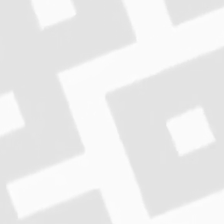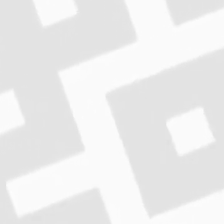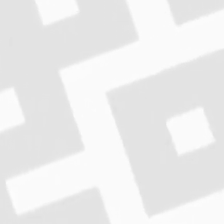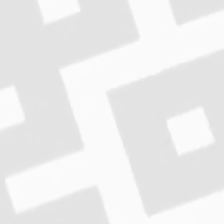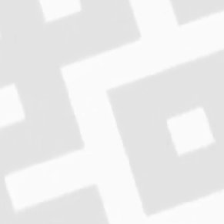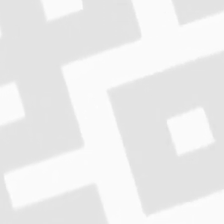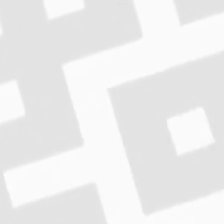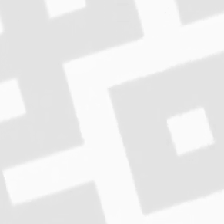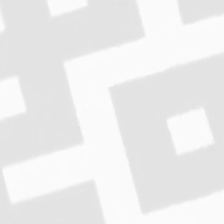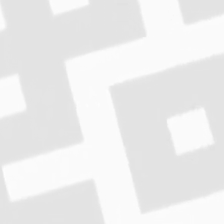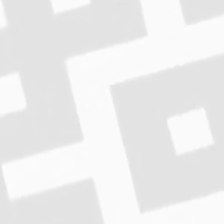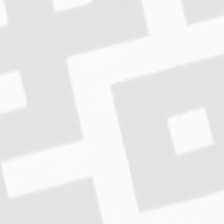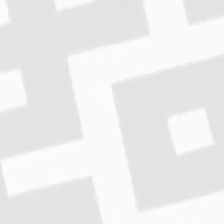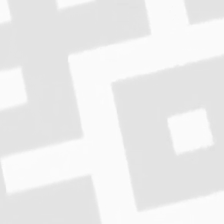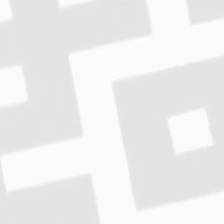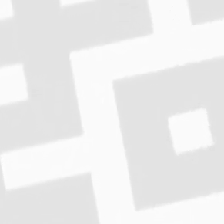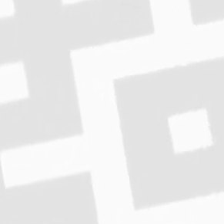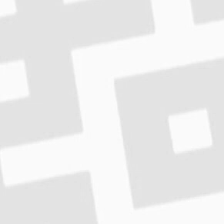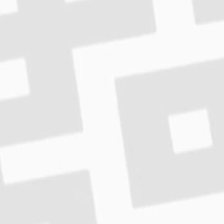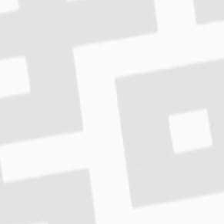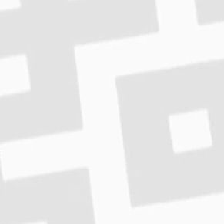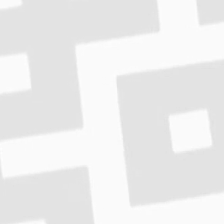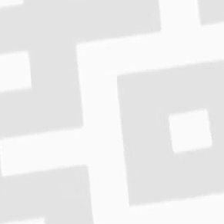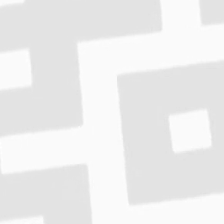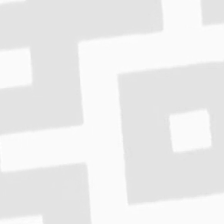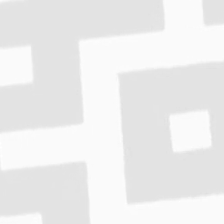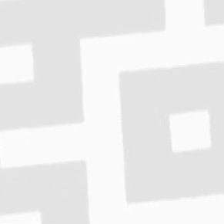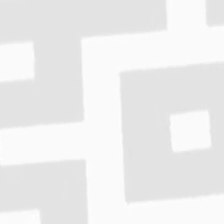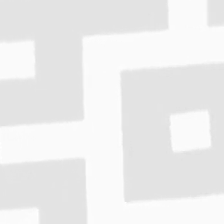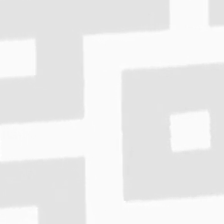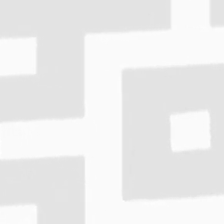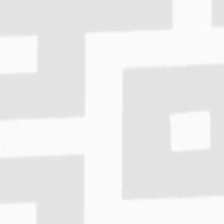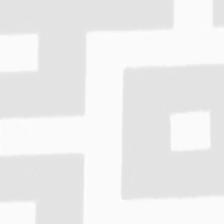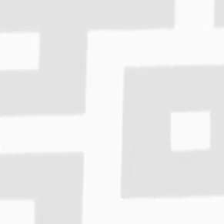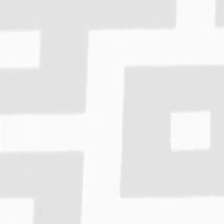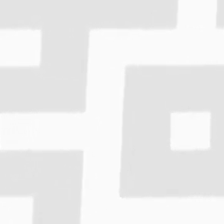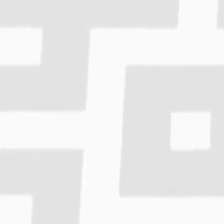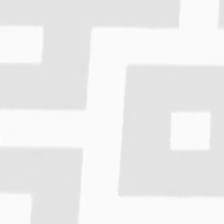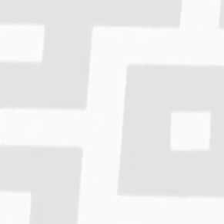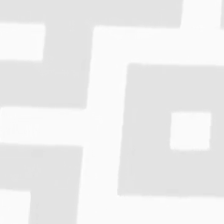Estrategia estatal contra el coronavirus. Actualización en Veracruz.